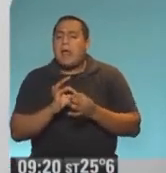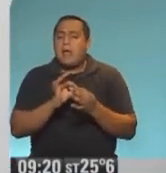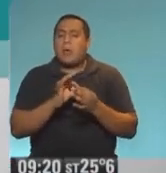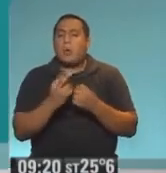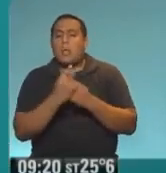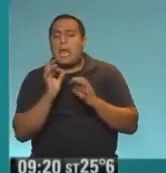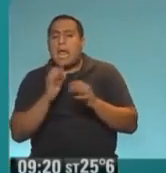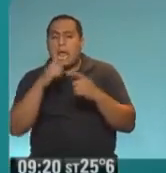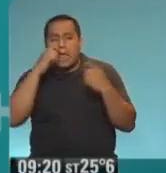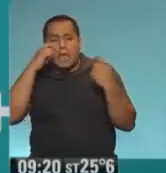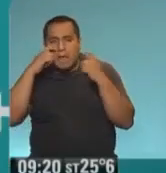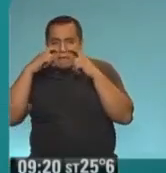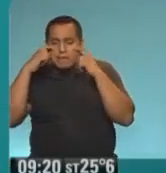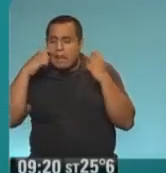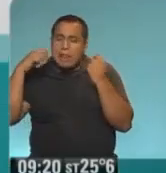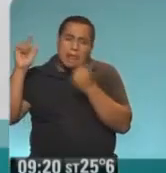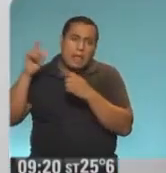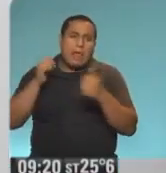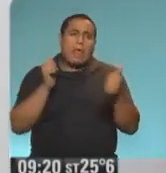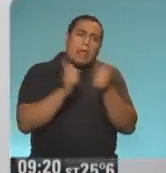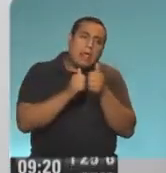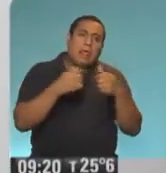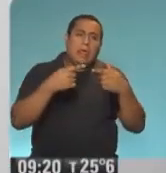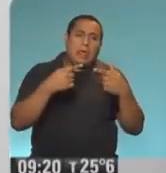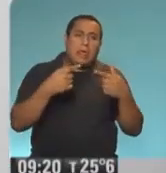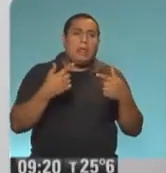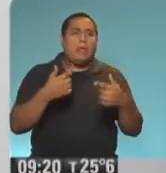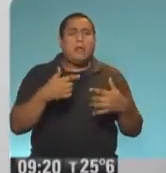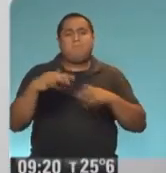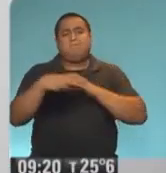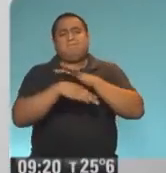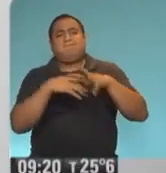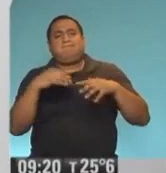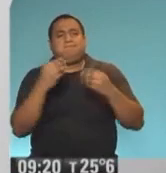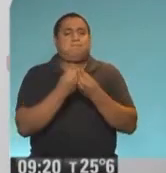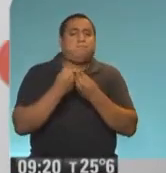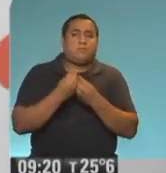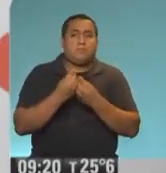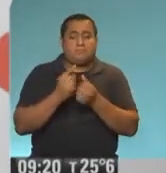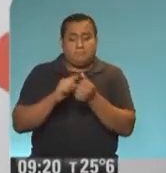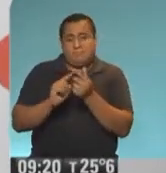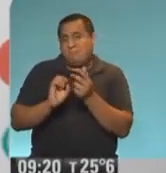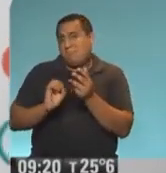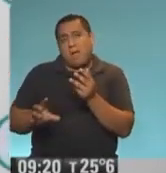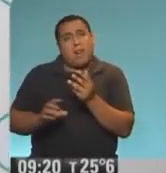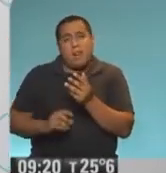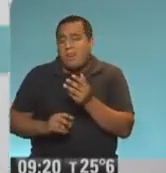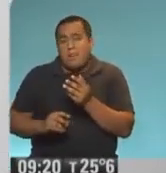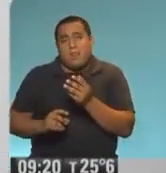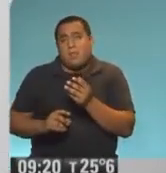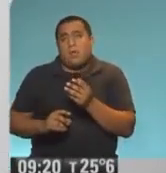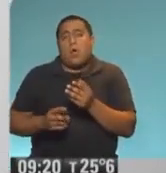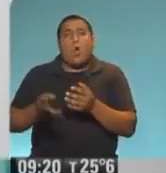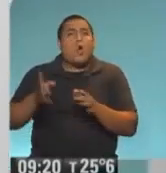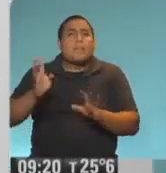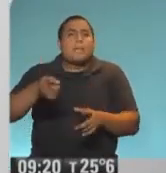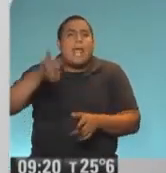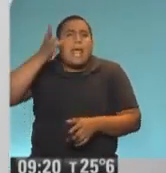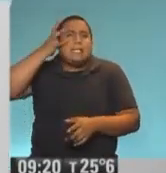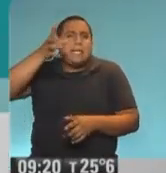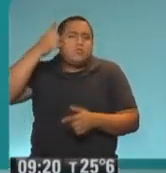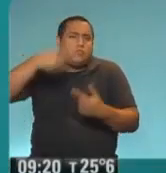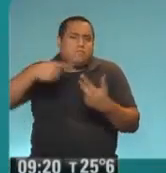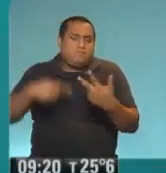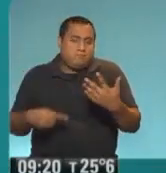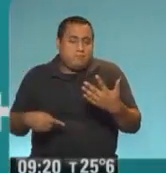cuidados, no usar barbijo, no respetar la distancia, ir a conglomeraciones muy fuertes, o a veces también los excesos, ¿no? Y